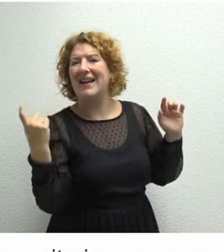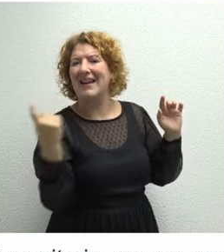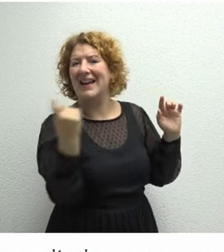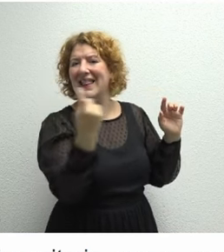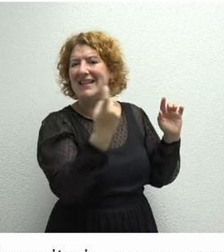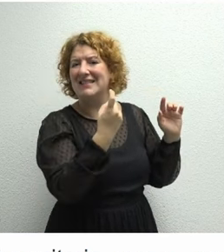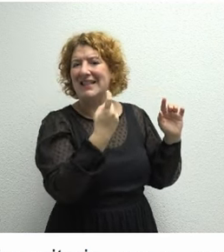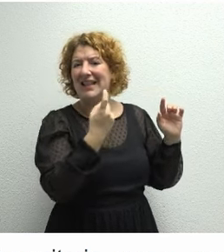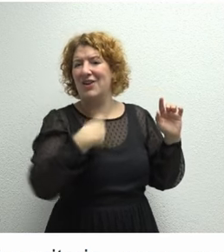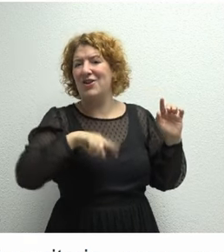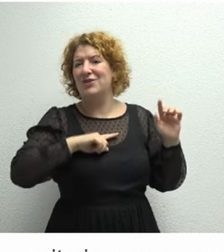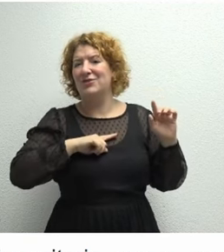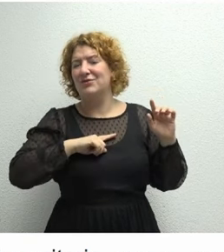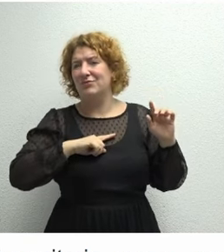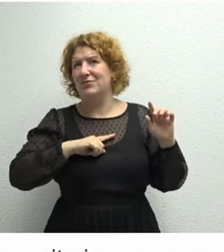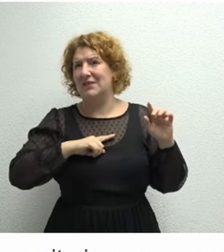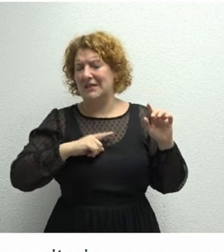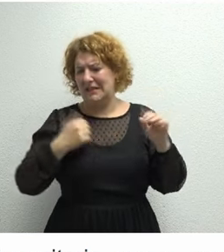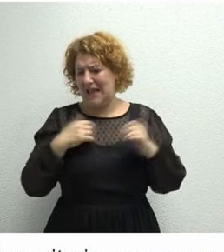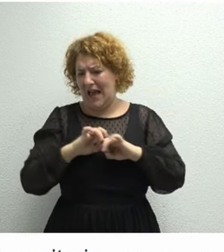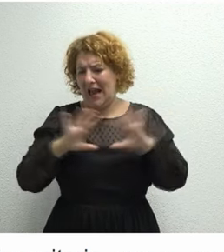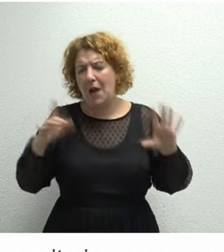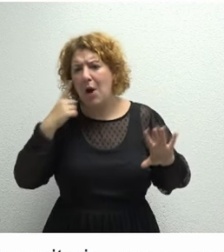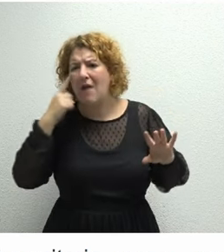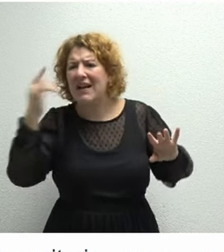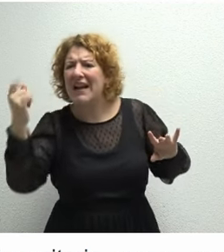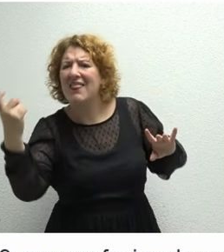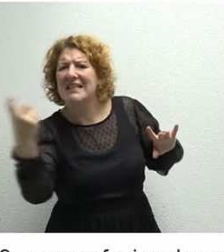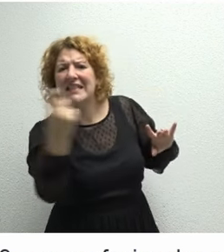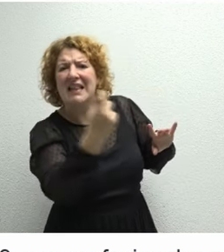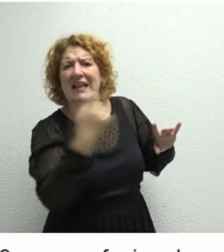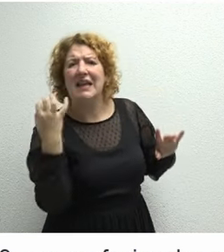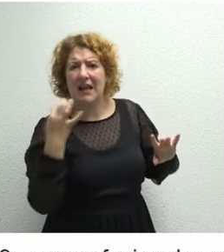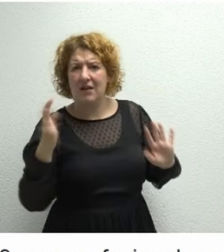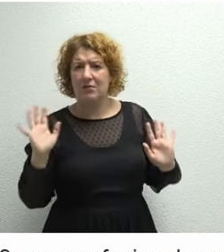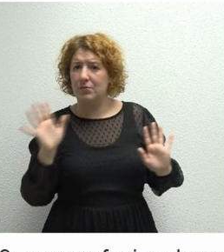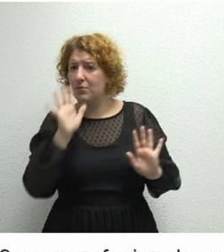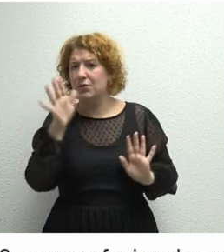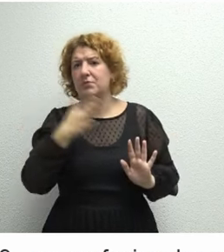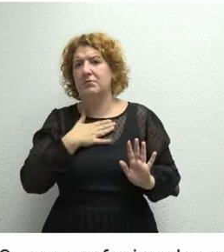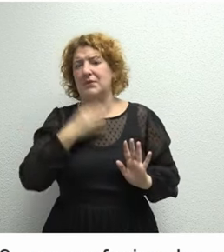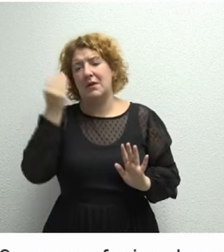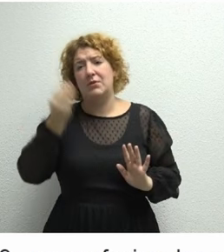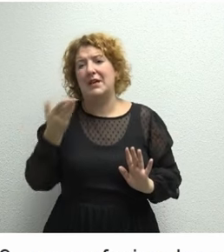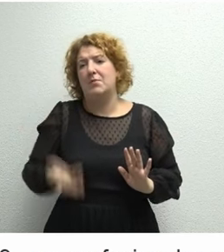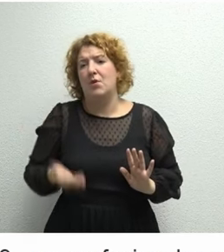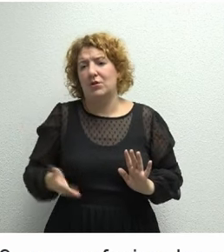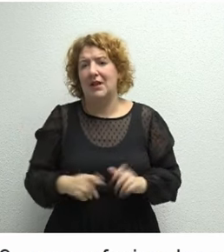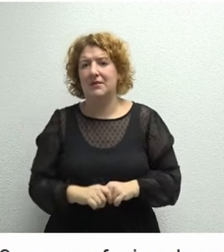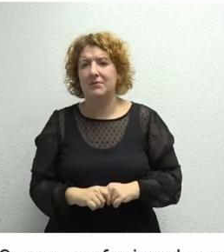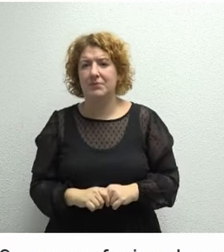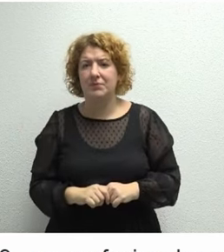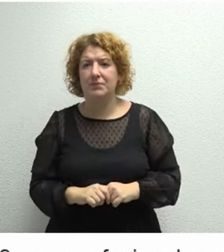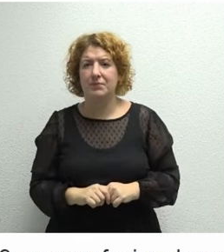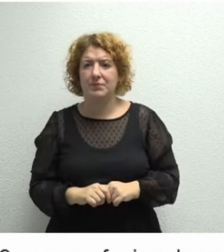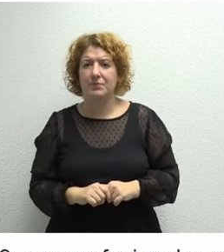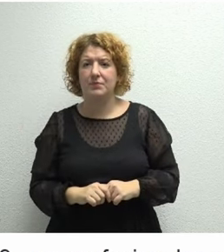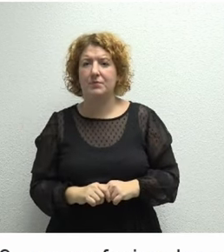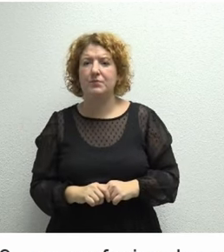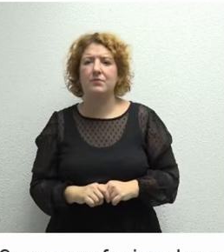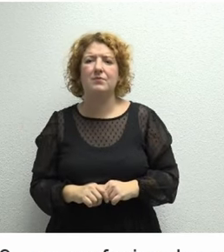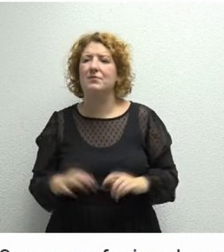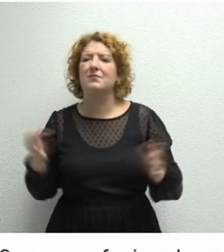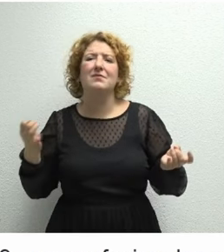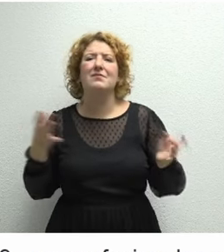profesionales que estamos que ya nos lo creemos no y para nosotros es muy importante este Punto de partida y este Punto de partida supone